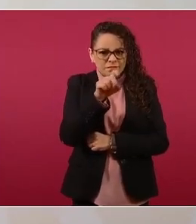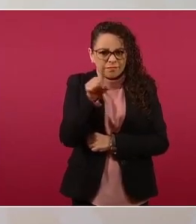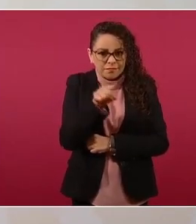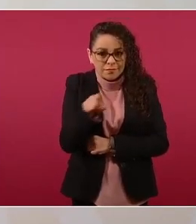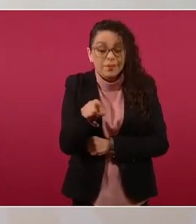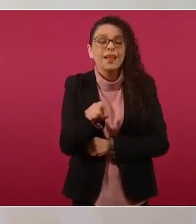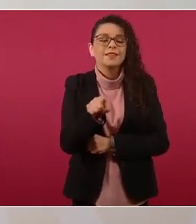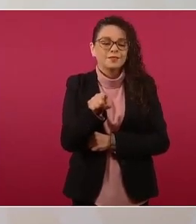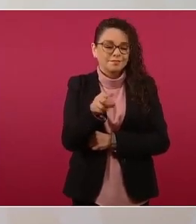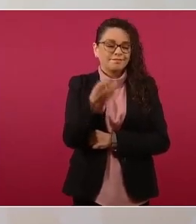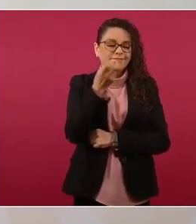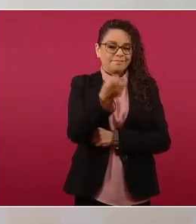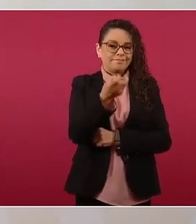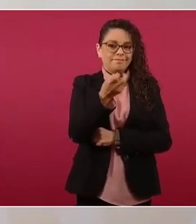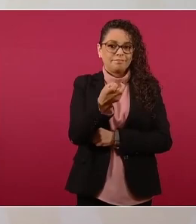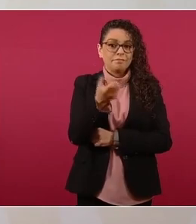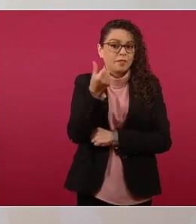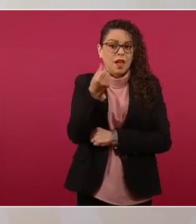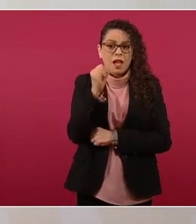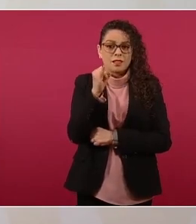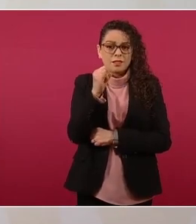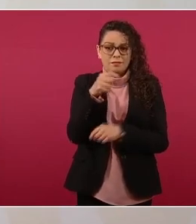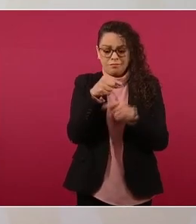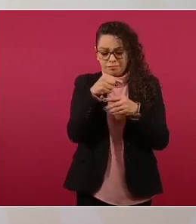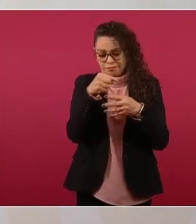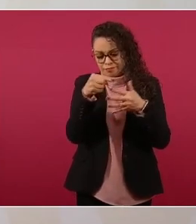Y así todos.